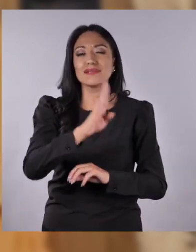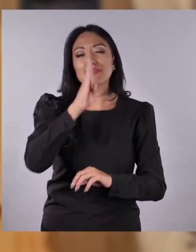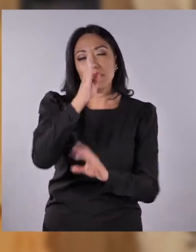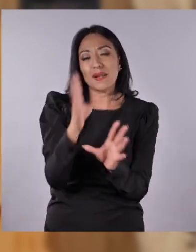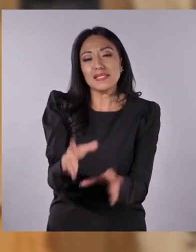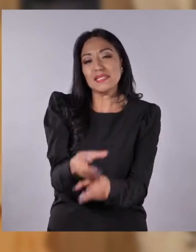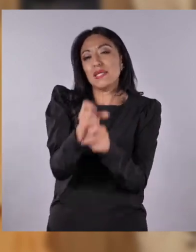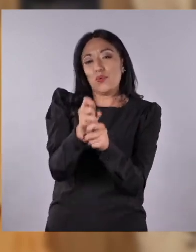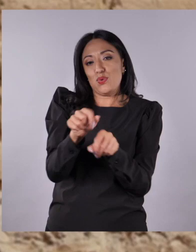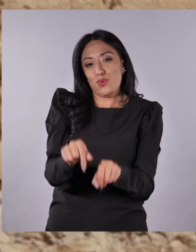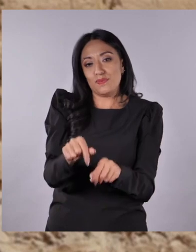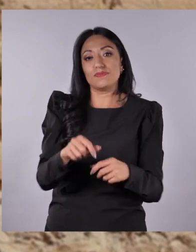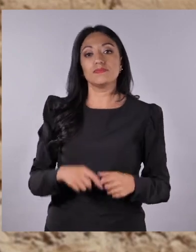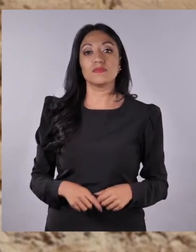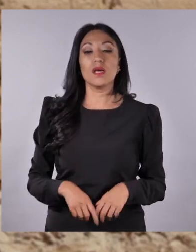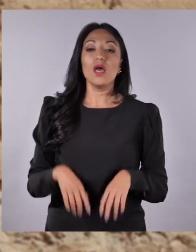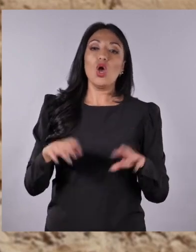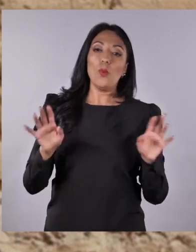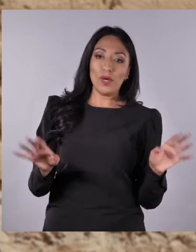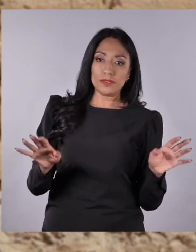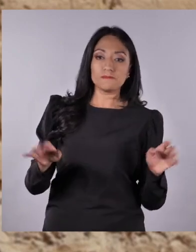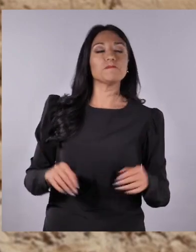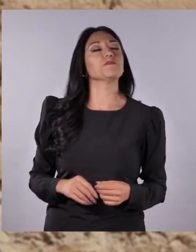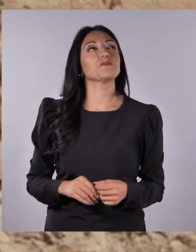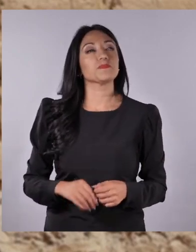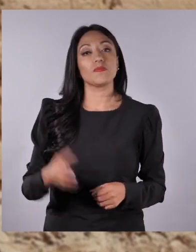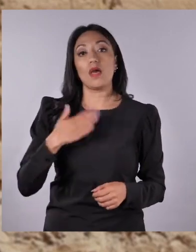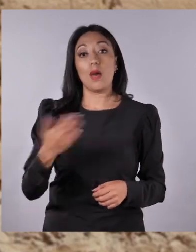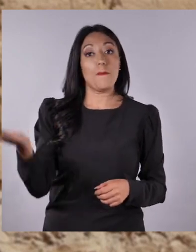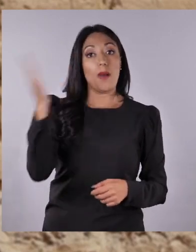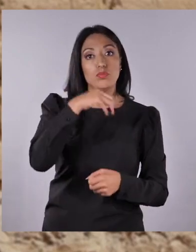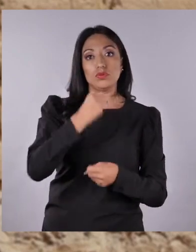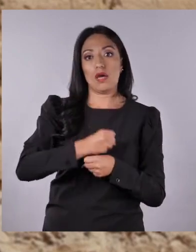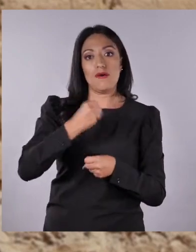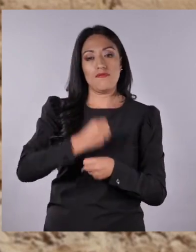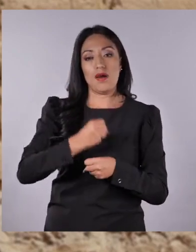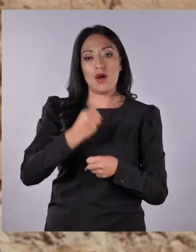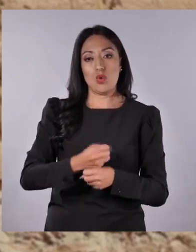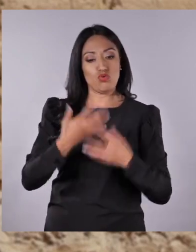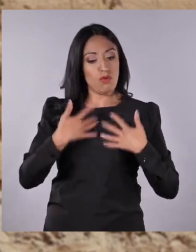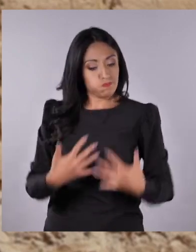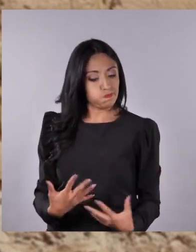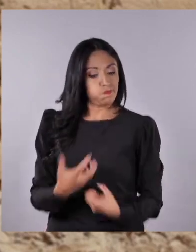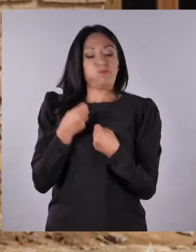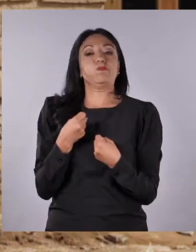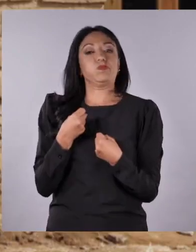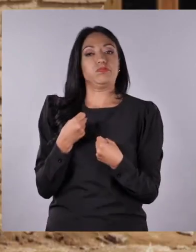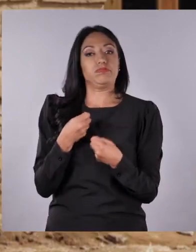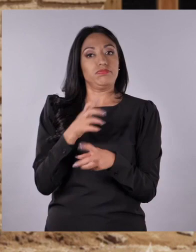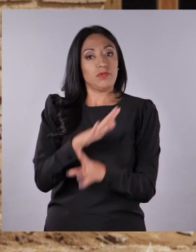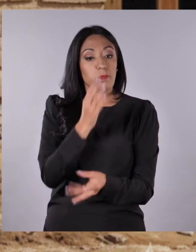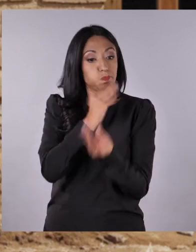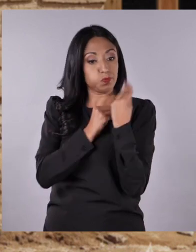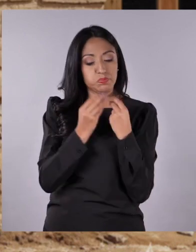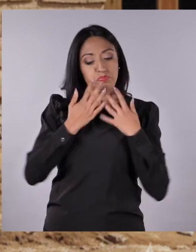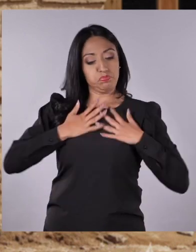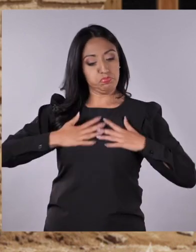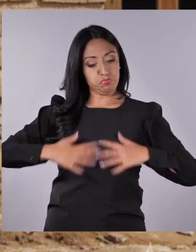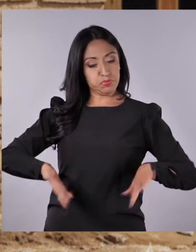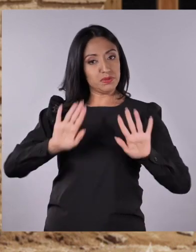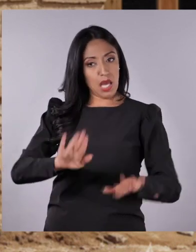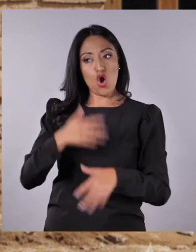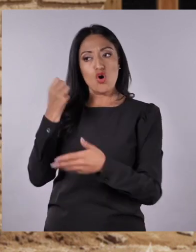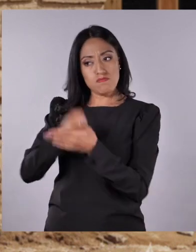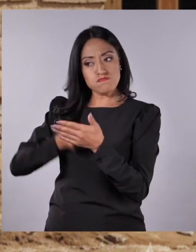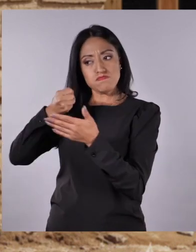sea más seguro. Bueno, es hora de volver al trabajo. Me siento renovada. Tengo todas las ganas de